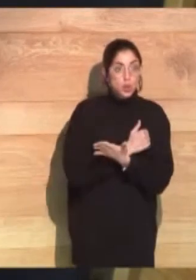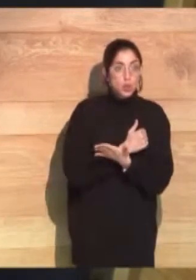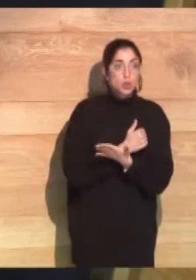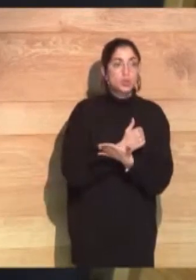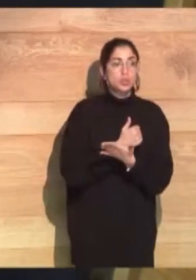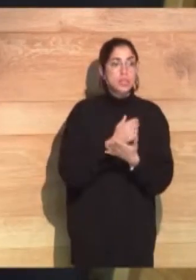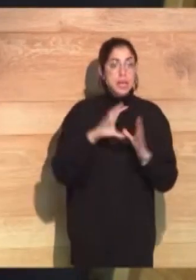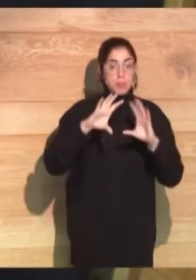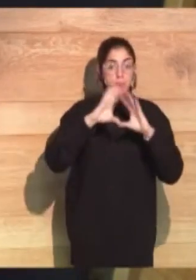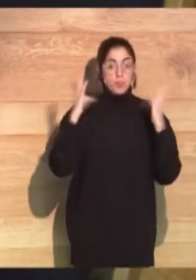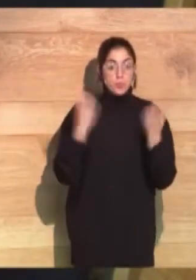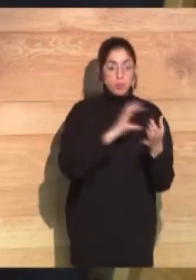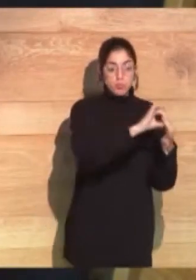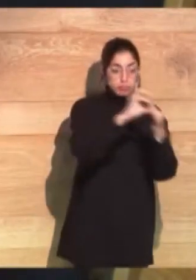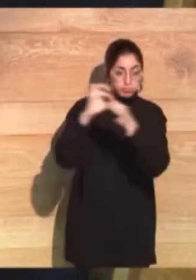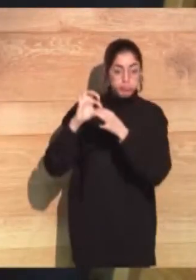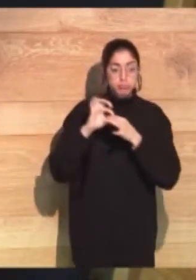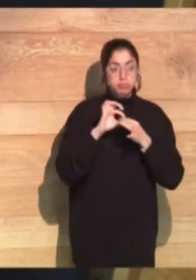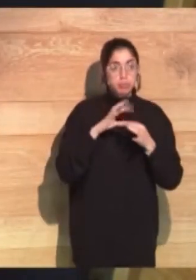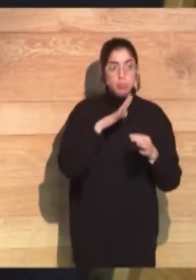aúna por una misma causa.